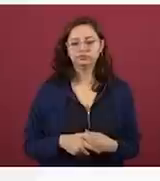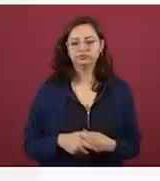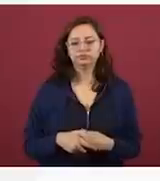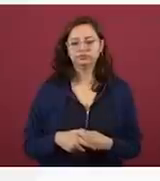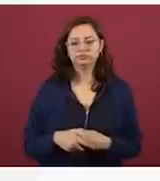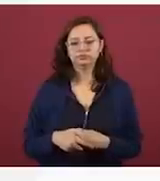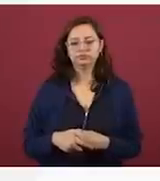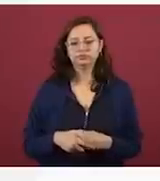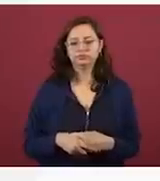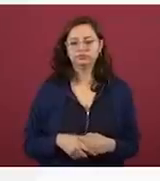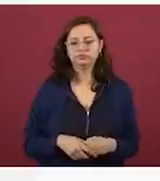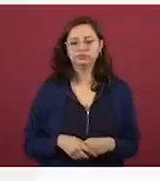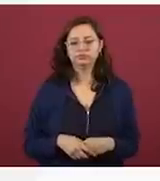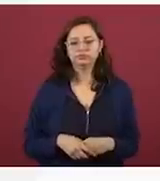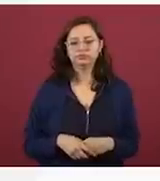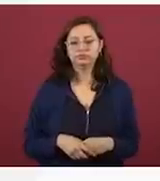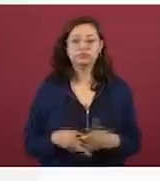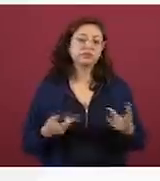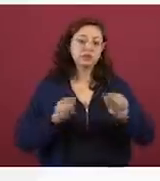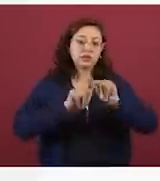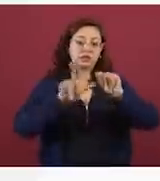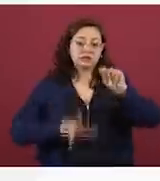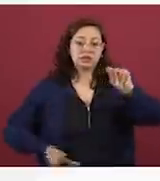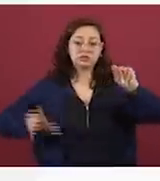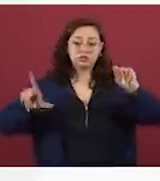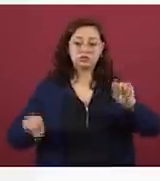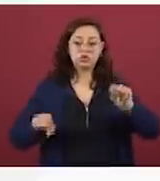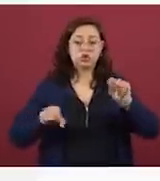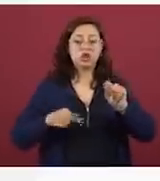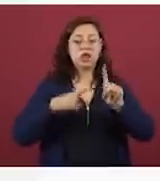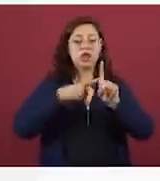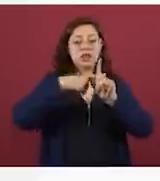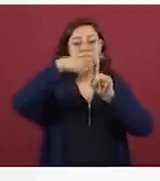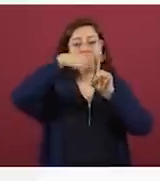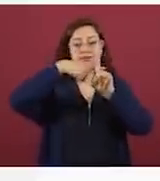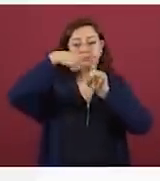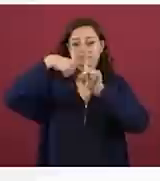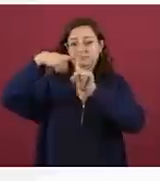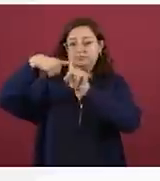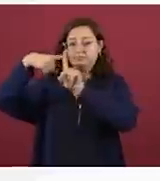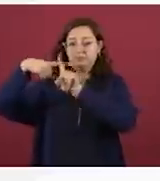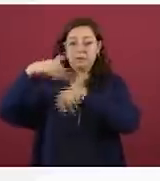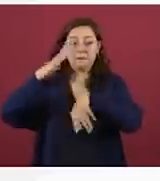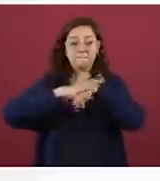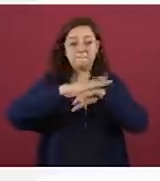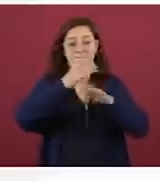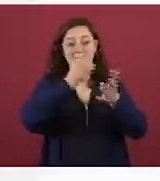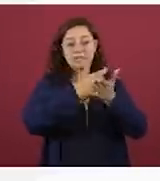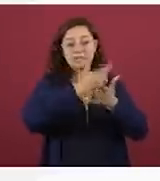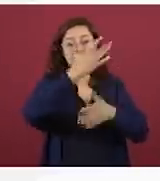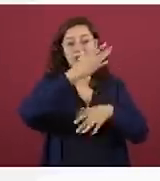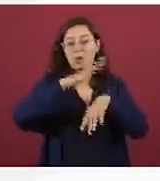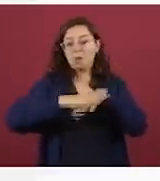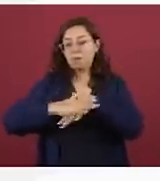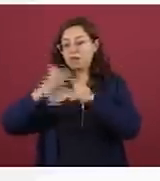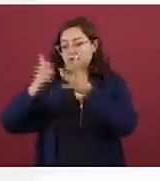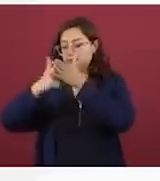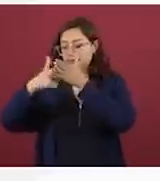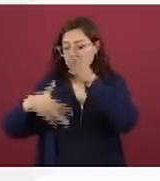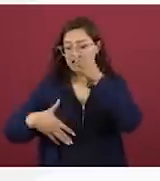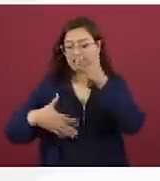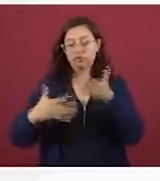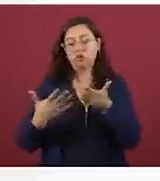fuertes en las medias nacionales y en las gasolineras más careras o más económicas, sí hay